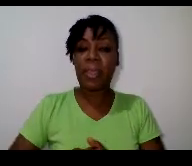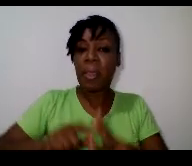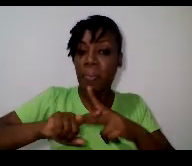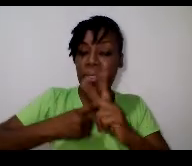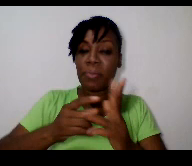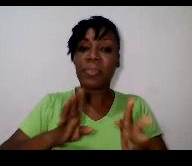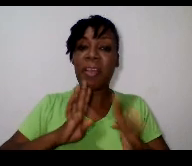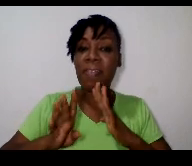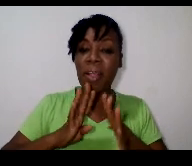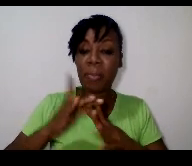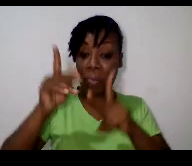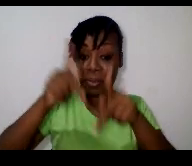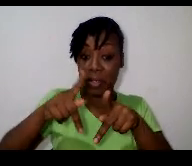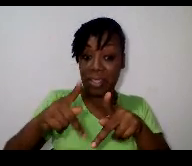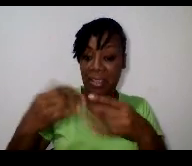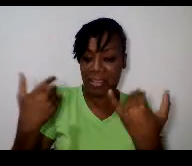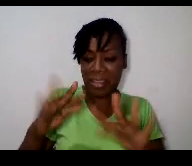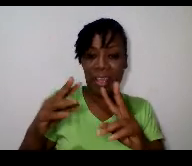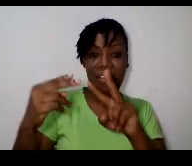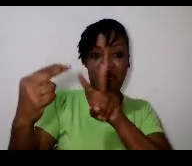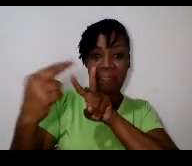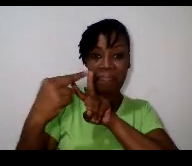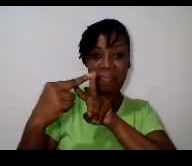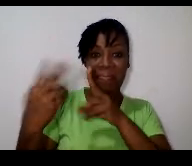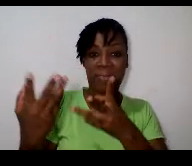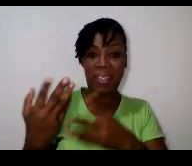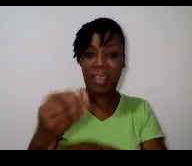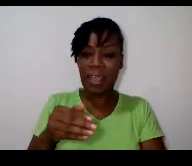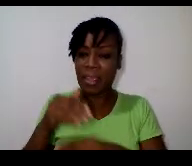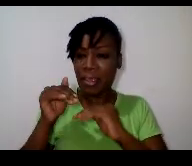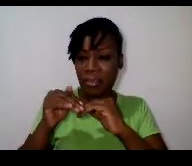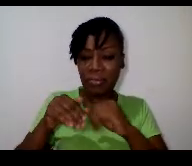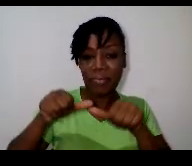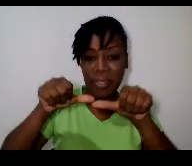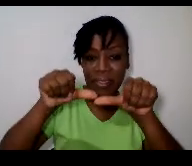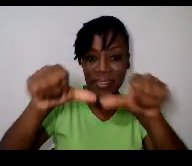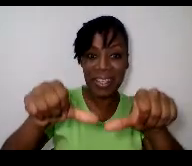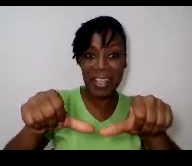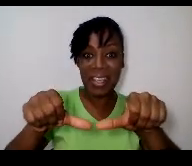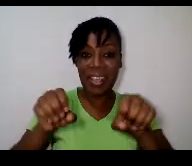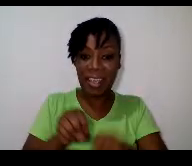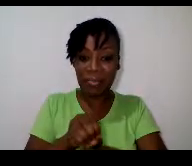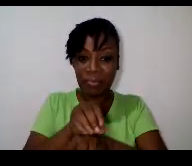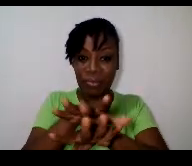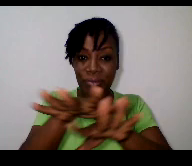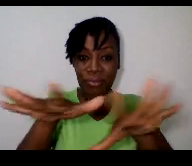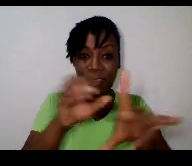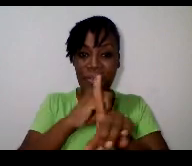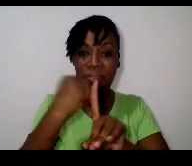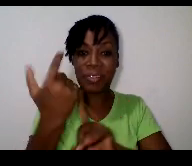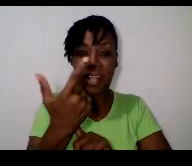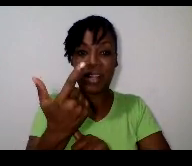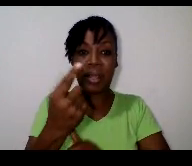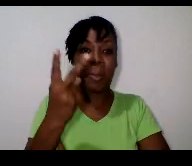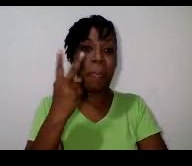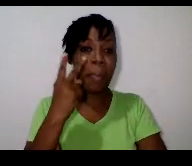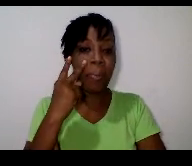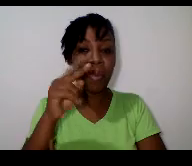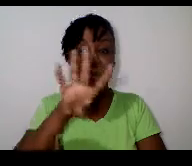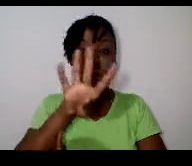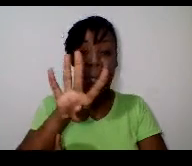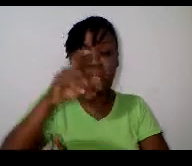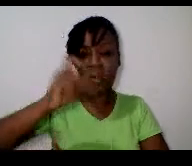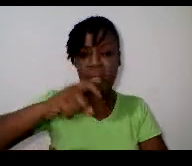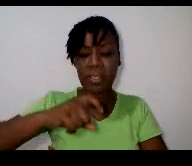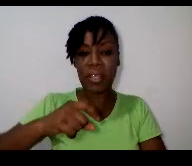me conocen, para los que siguen mis redes sociales, habrán oído de estas 4 necesidades, pero antes de ellas,